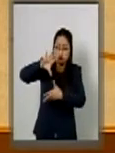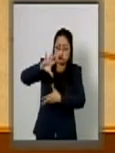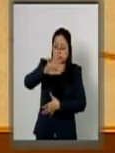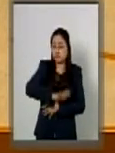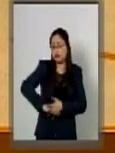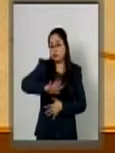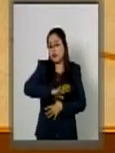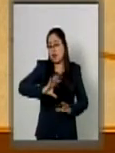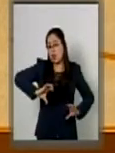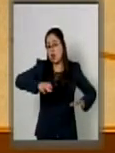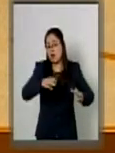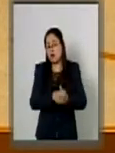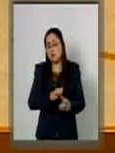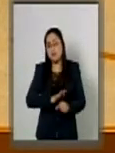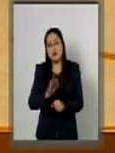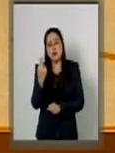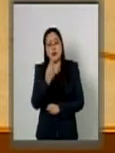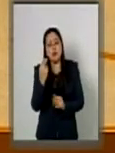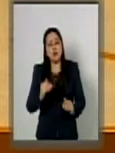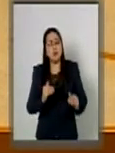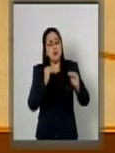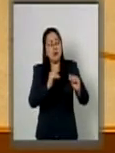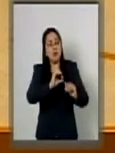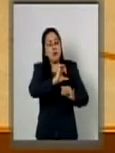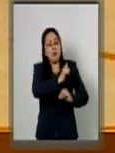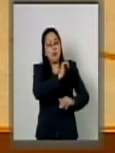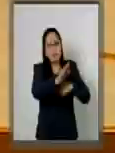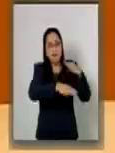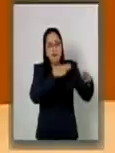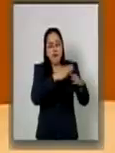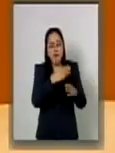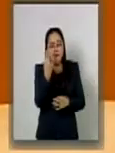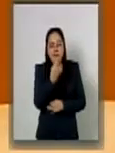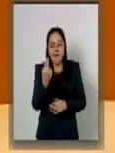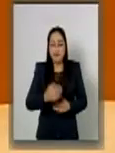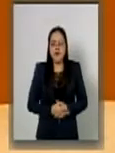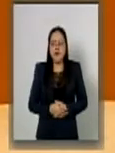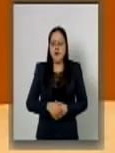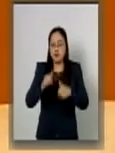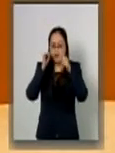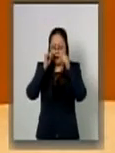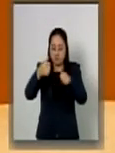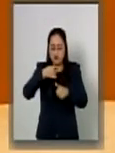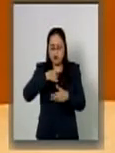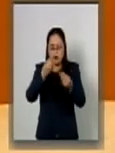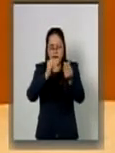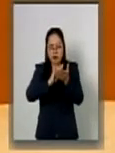altura de lo que exigen los mercados mundiales. Por su atención,